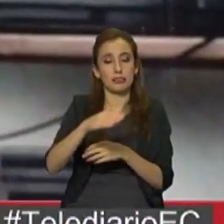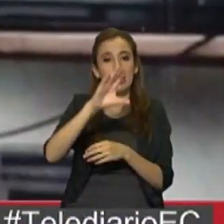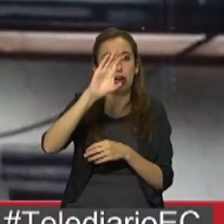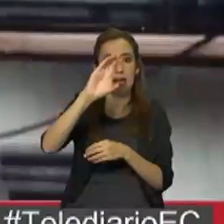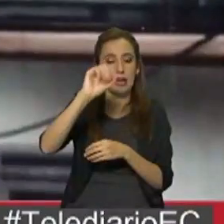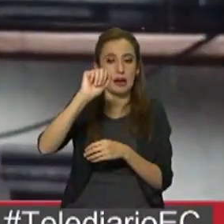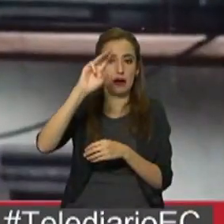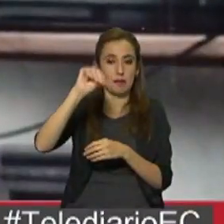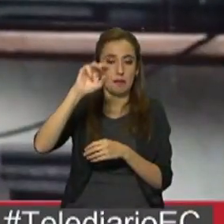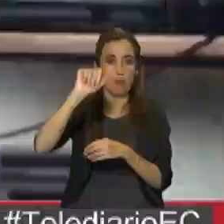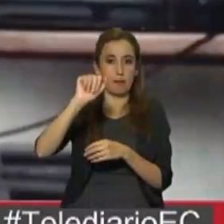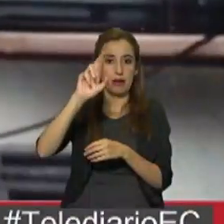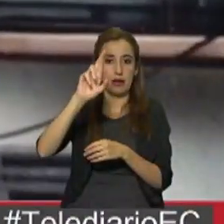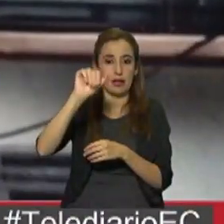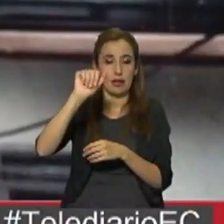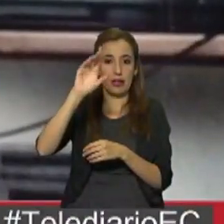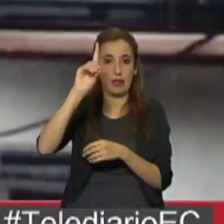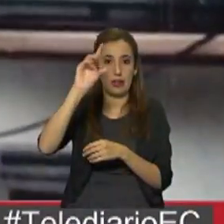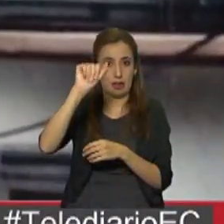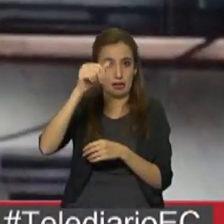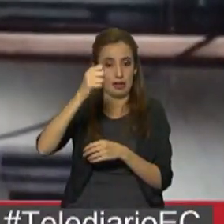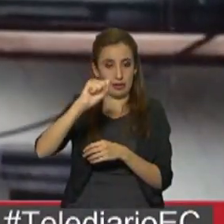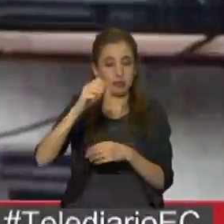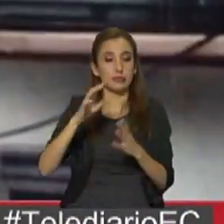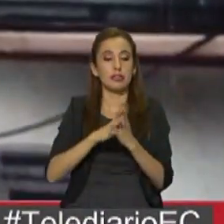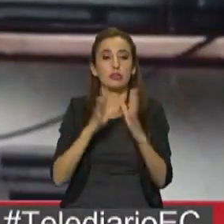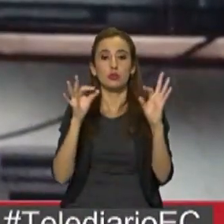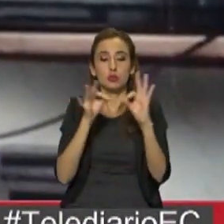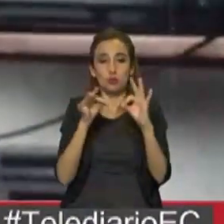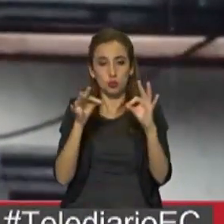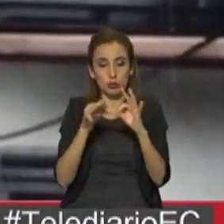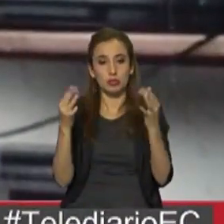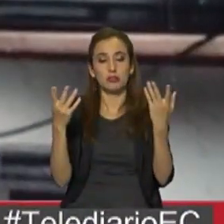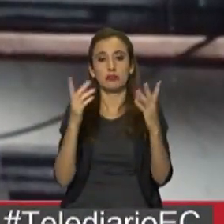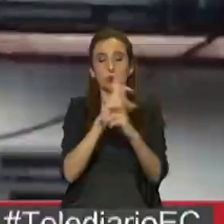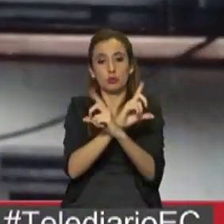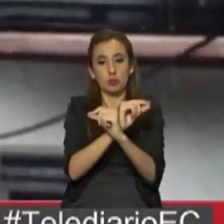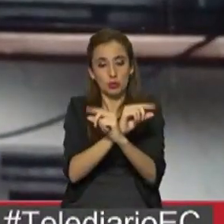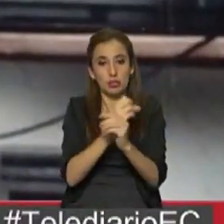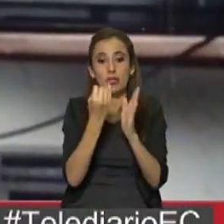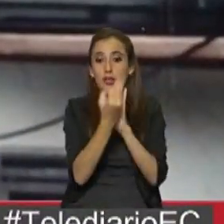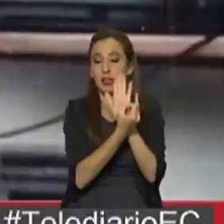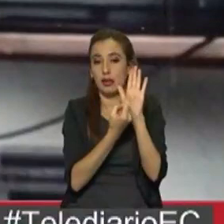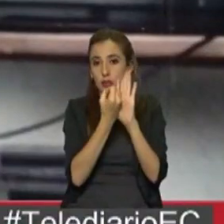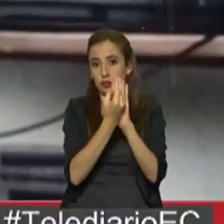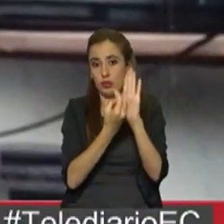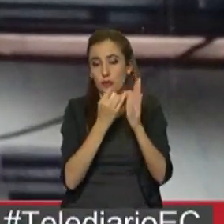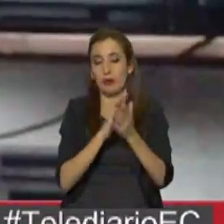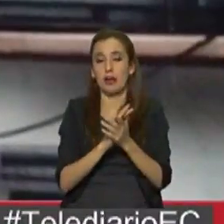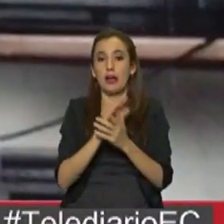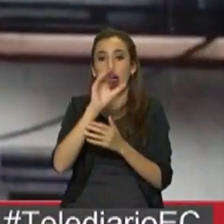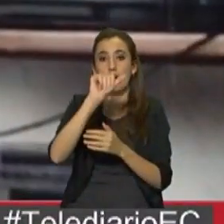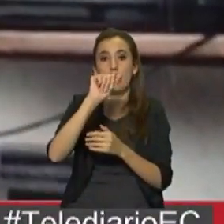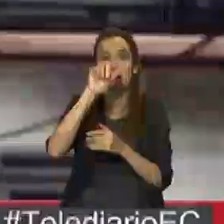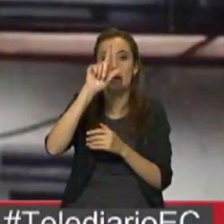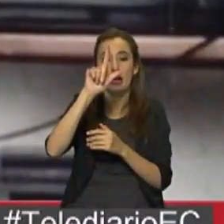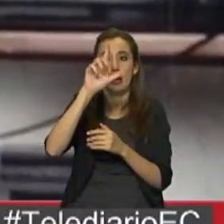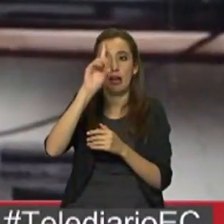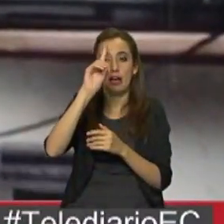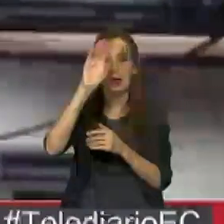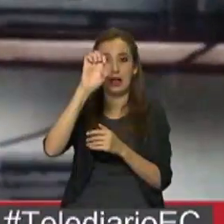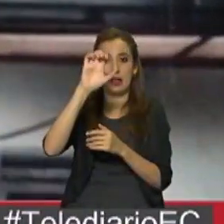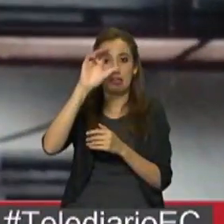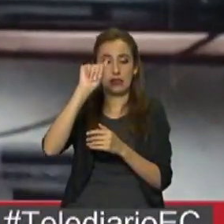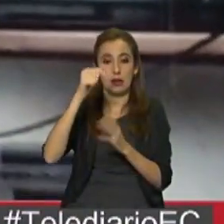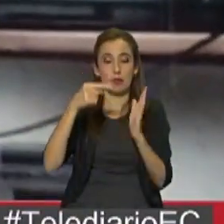en twitter como cámaras camarada y también a través de la cuenta de instagram de aldea punto fundación así